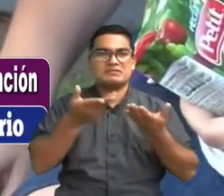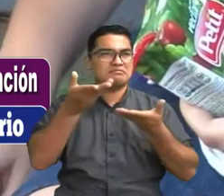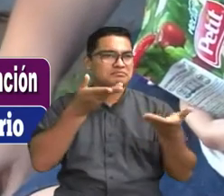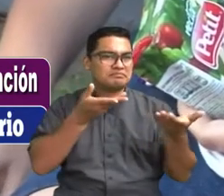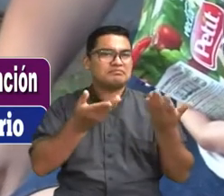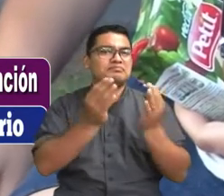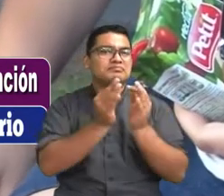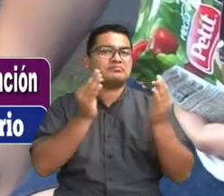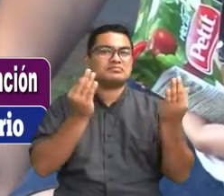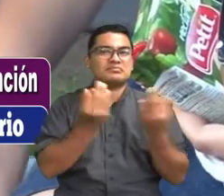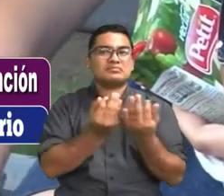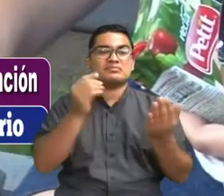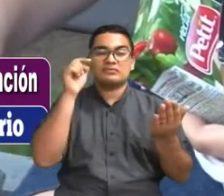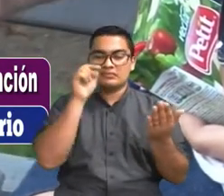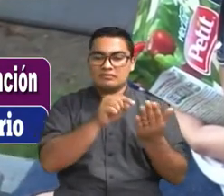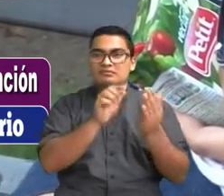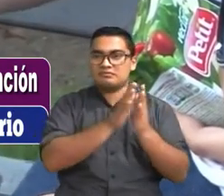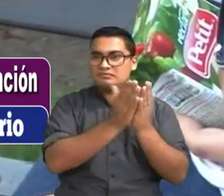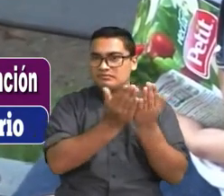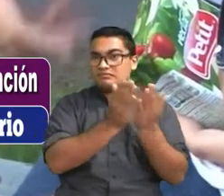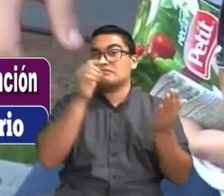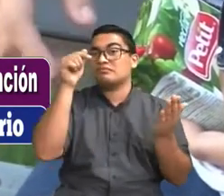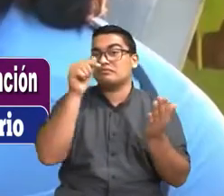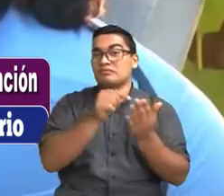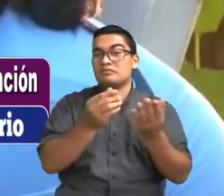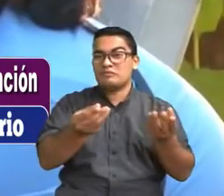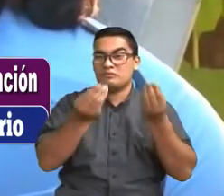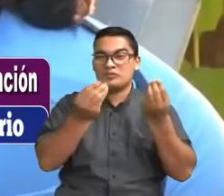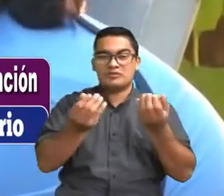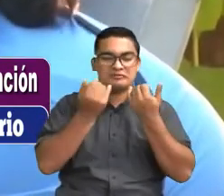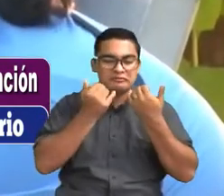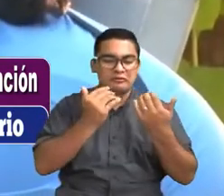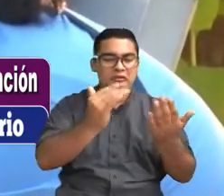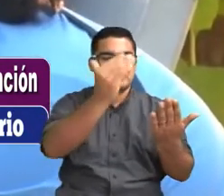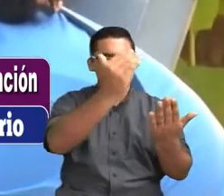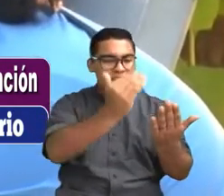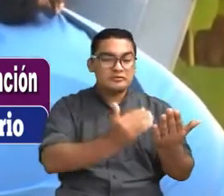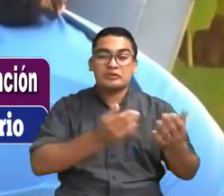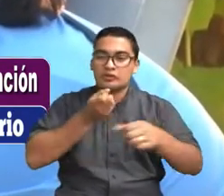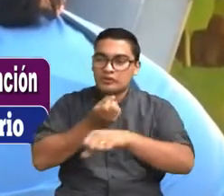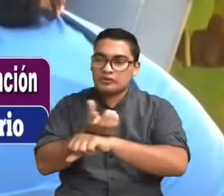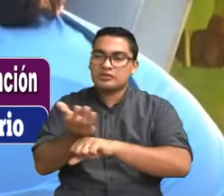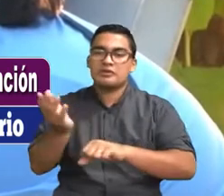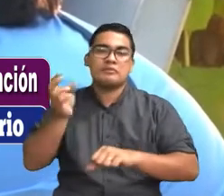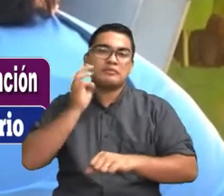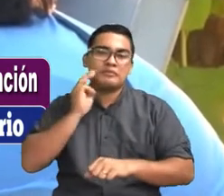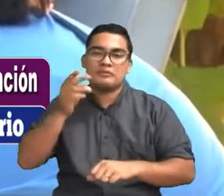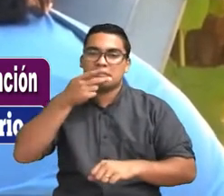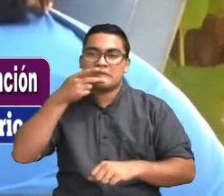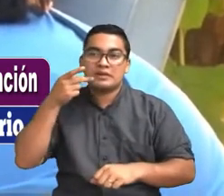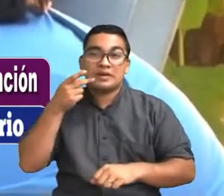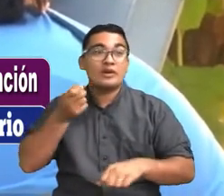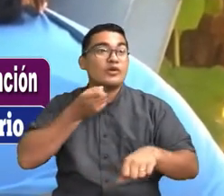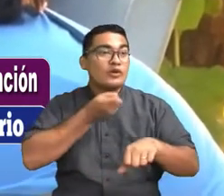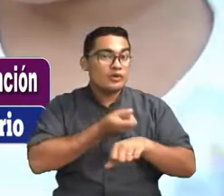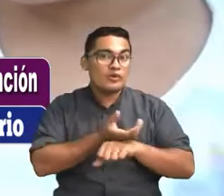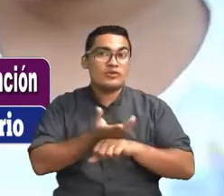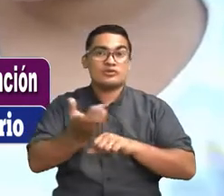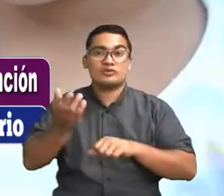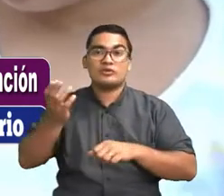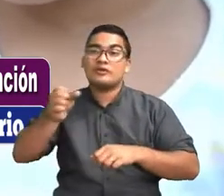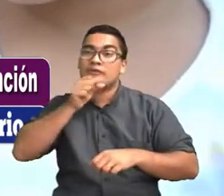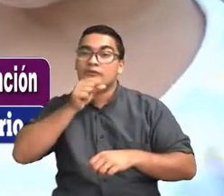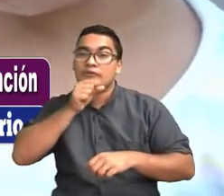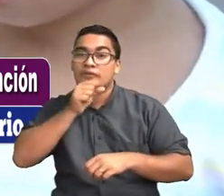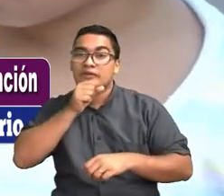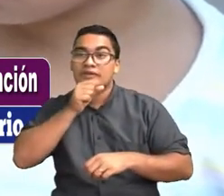familias y ahí aparece información, mucha información que se le da a la mamá, se le da al papá, se le dan a los tutores, a los abuelitos